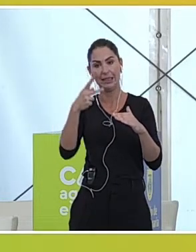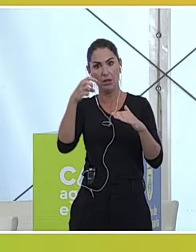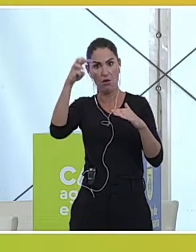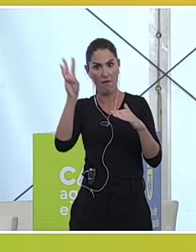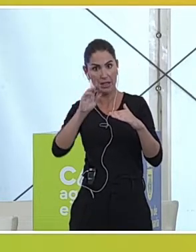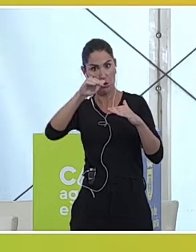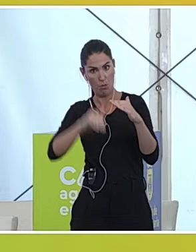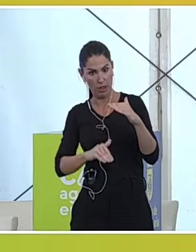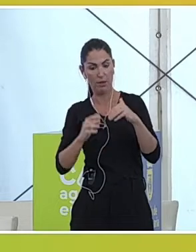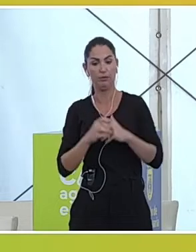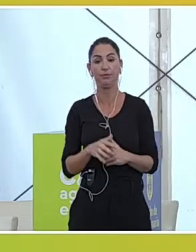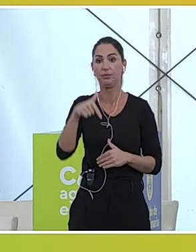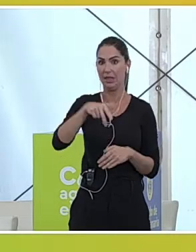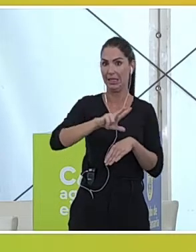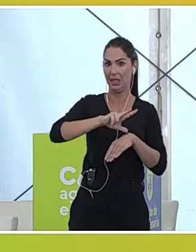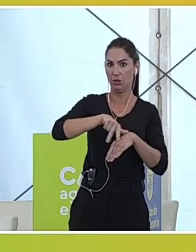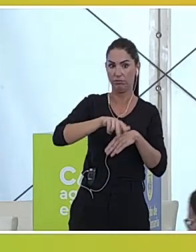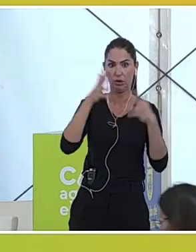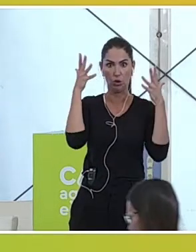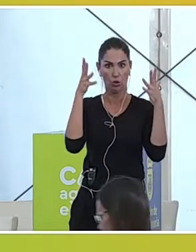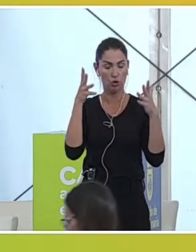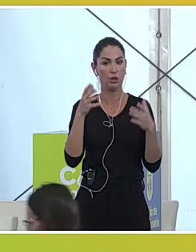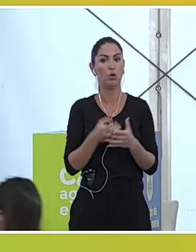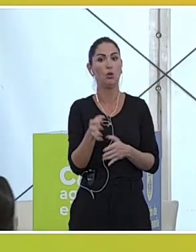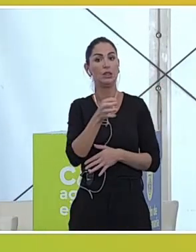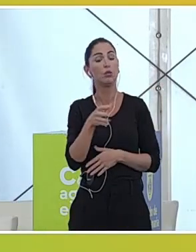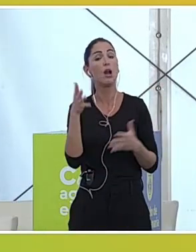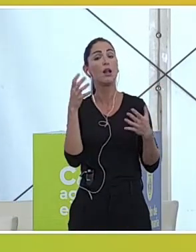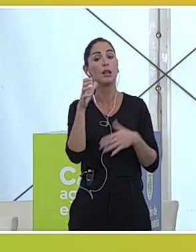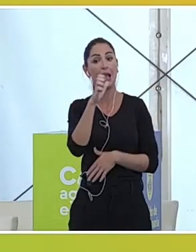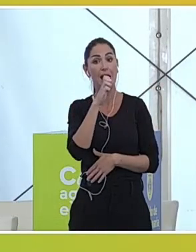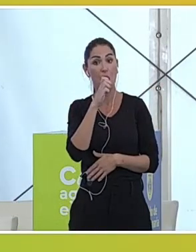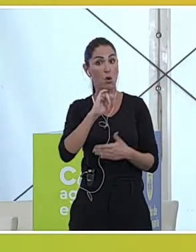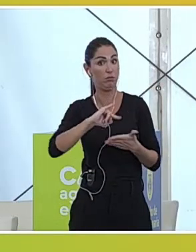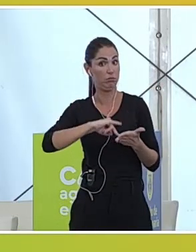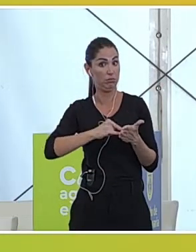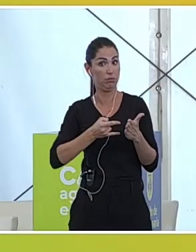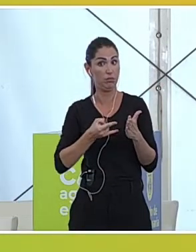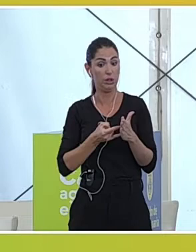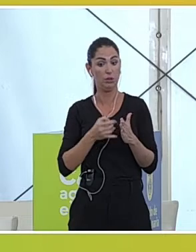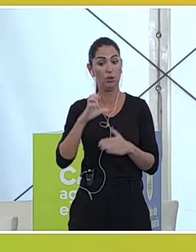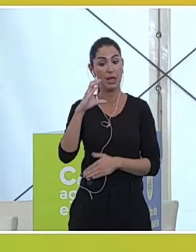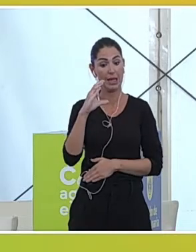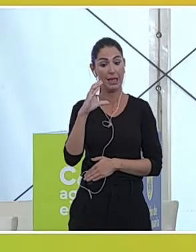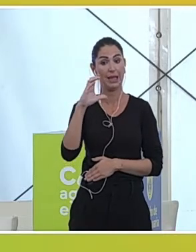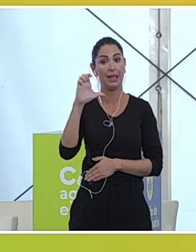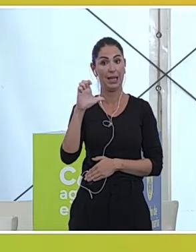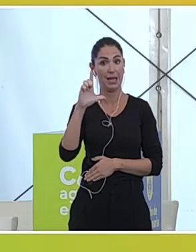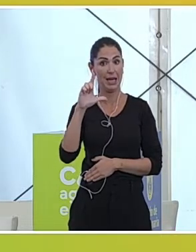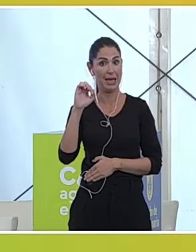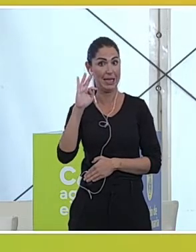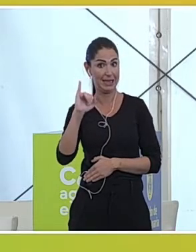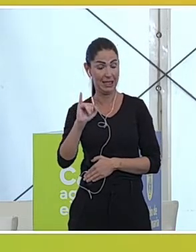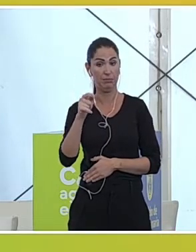es donde el Cabildo y el Consejo Insular de Aguas, a través del proyecto con SEDETI, pues buscamos